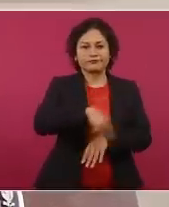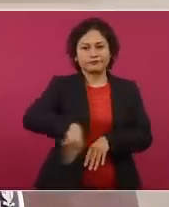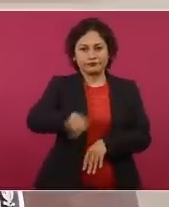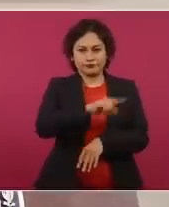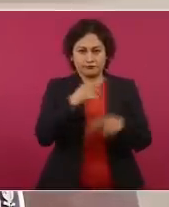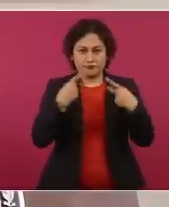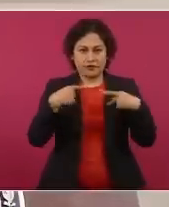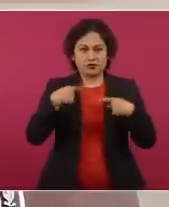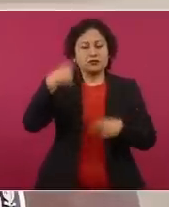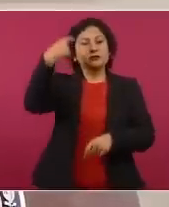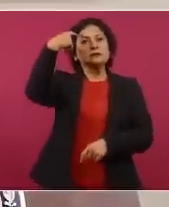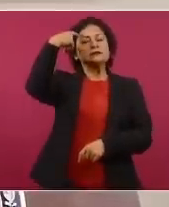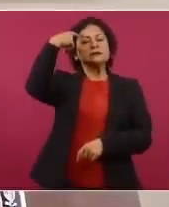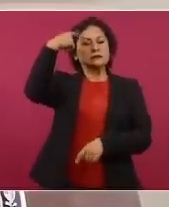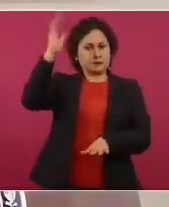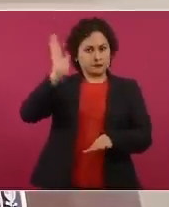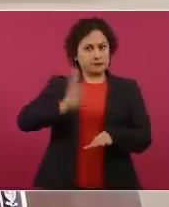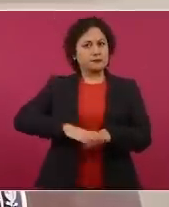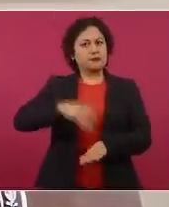muy consciente.